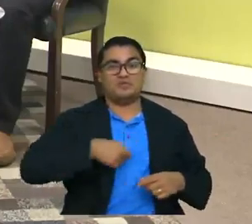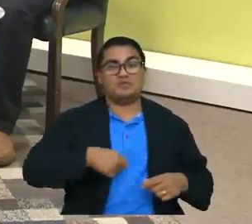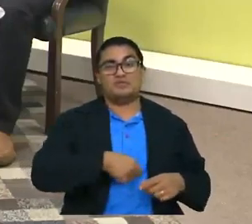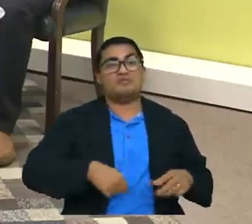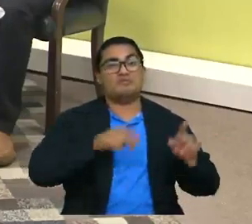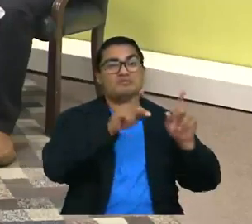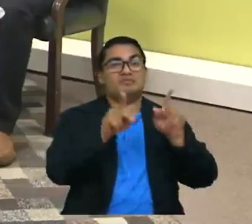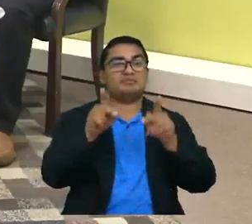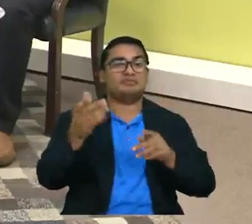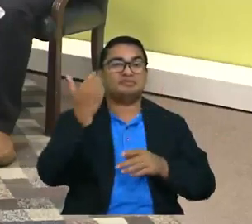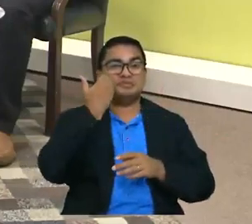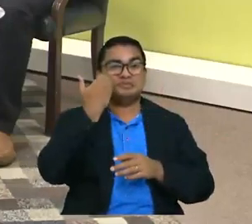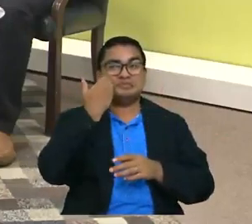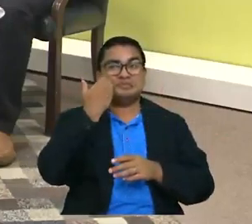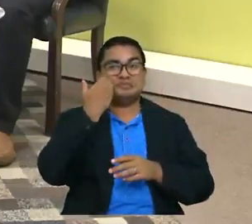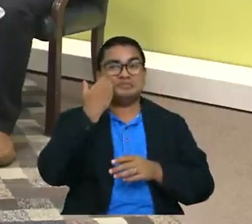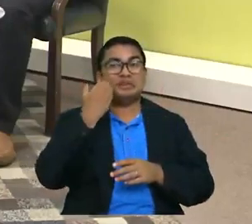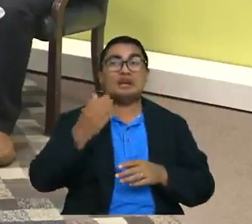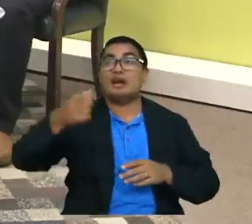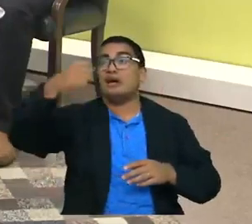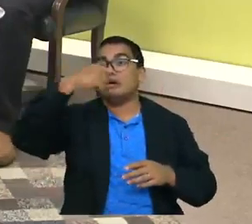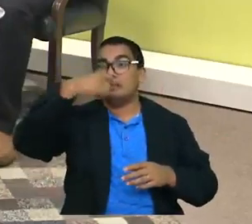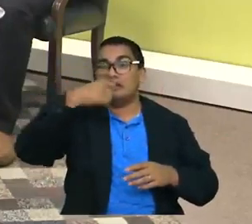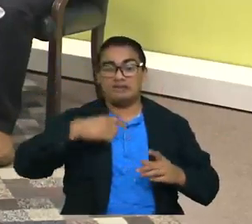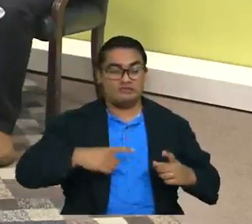presenta síntomas y hasta que no esté parasitado, entonces